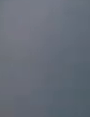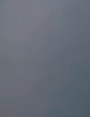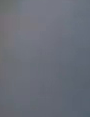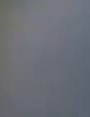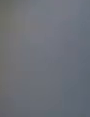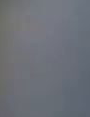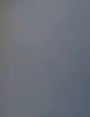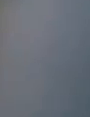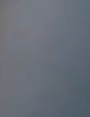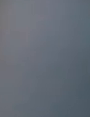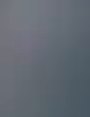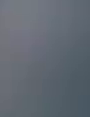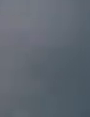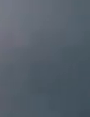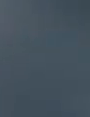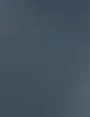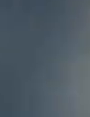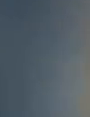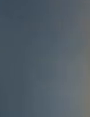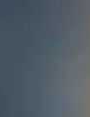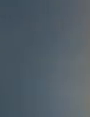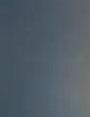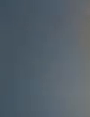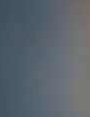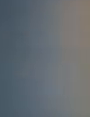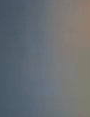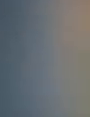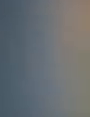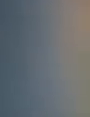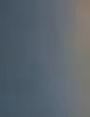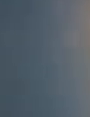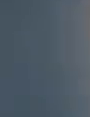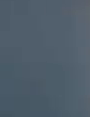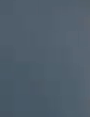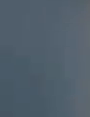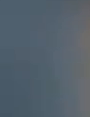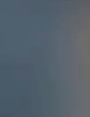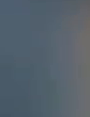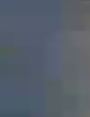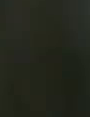la vuelta. Yo te supe comprender. Vete.